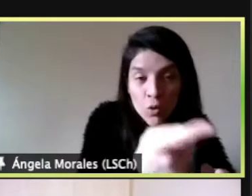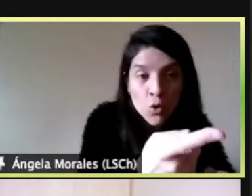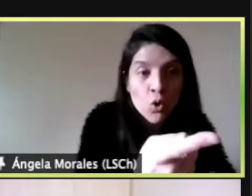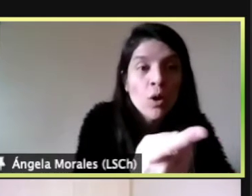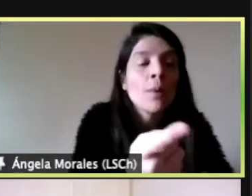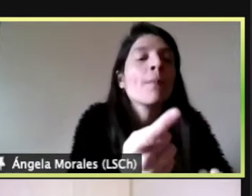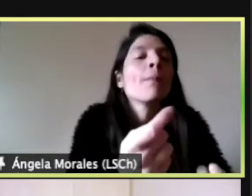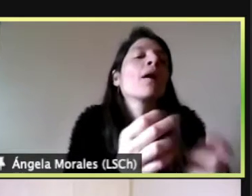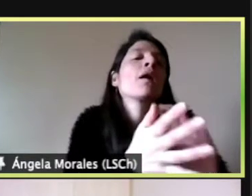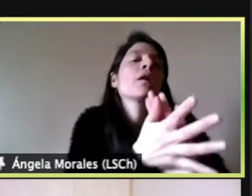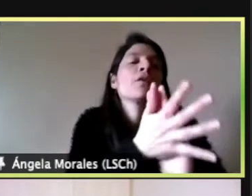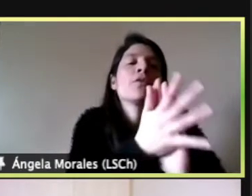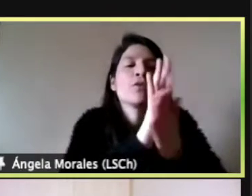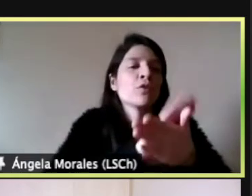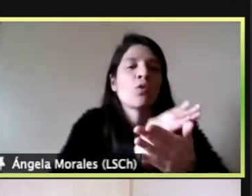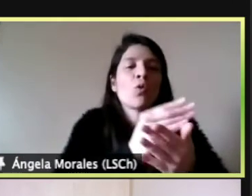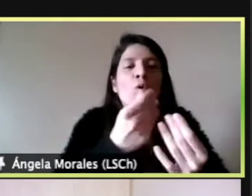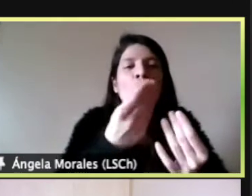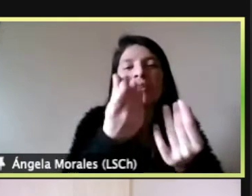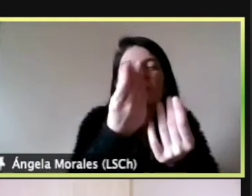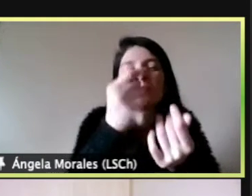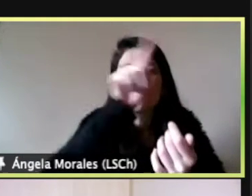entre los valores para que no se muevan.